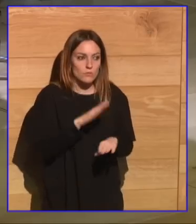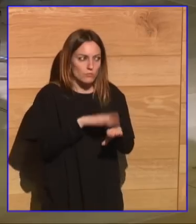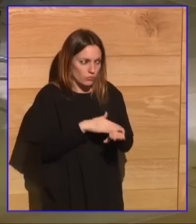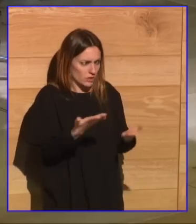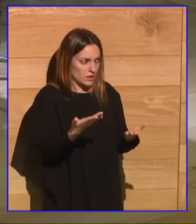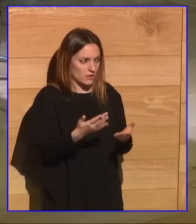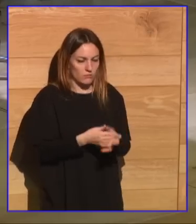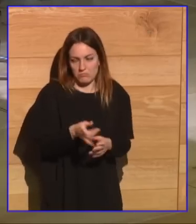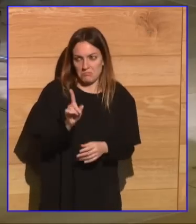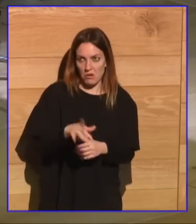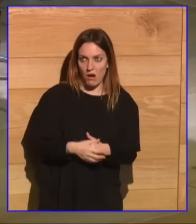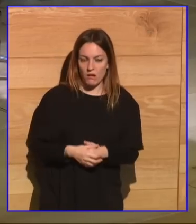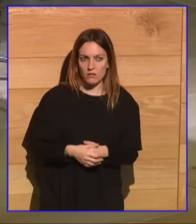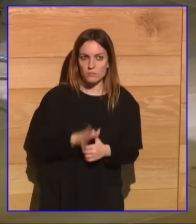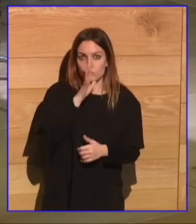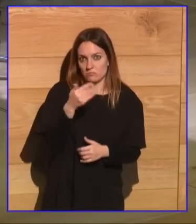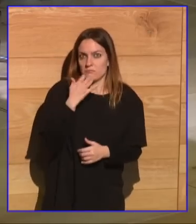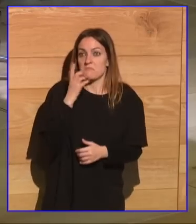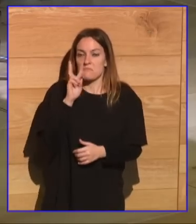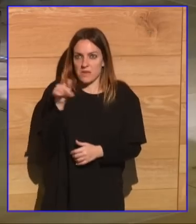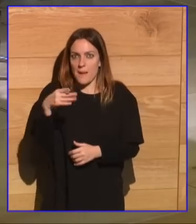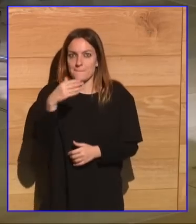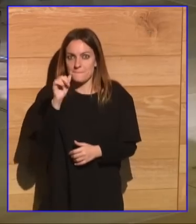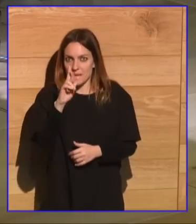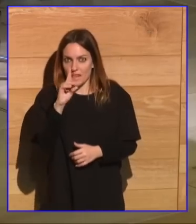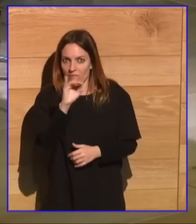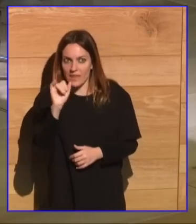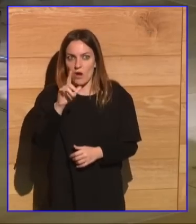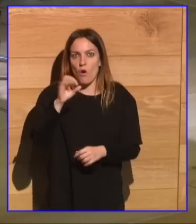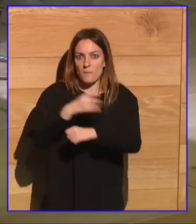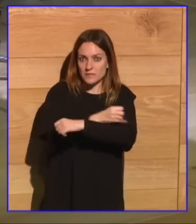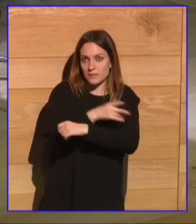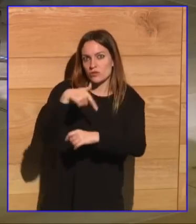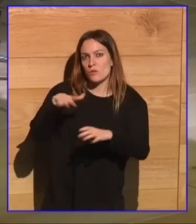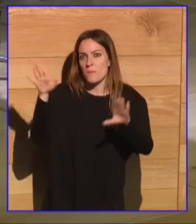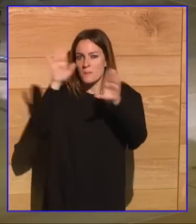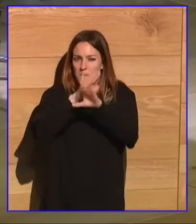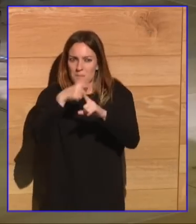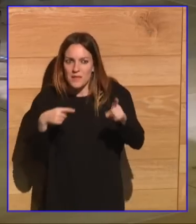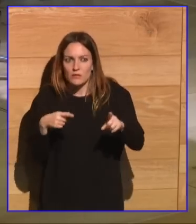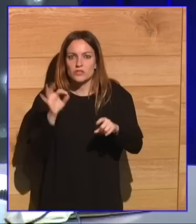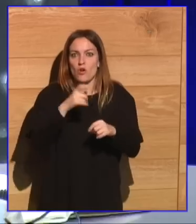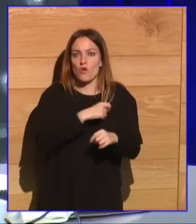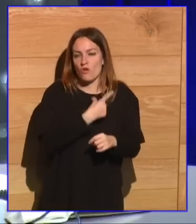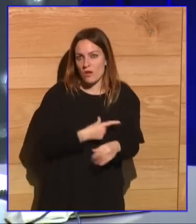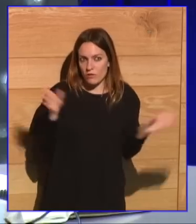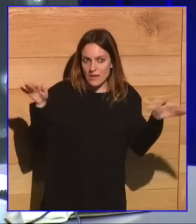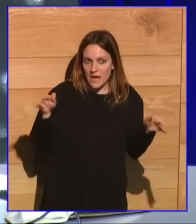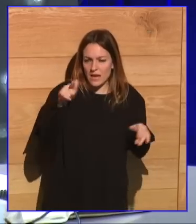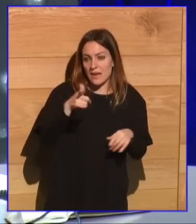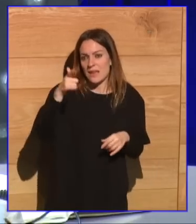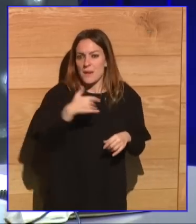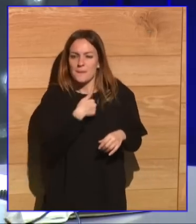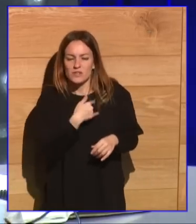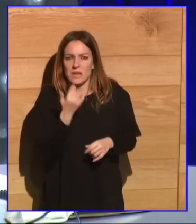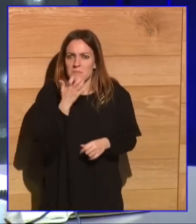hombre. Bueno, venimos de Birdie, por ejemplo. Claro, y del Expreso de Medianoche y del Corazón del Ángel, que evidentemente no es un personaje ejemplar, pero